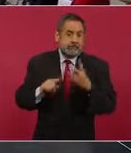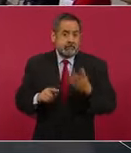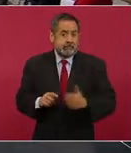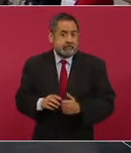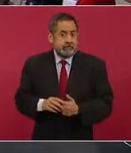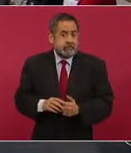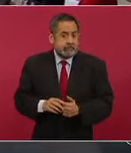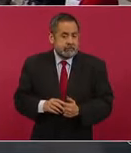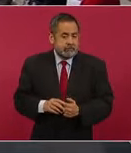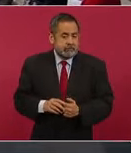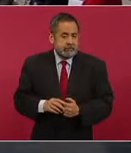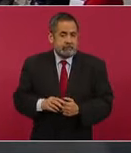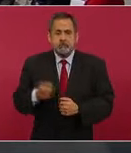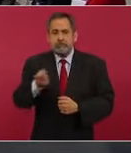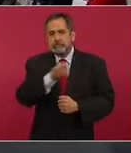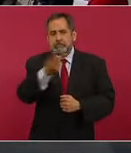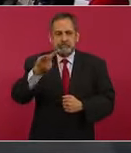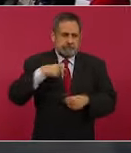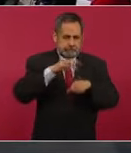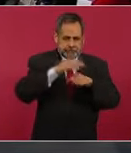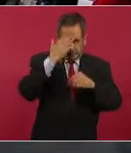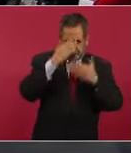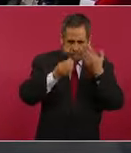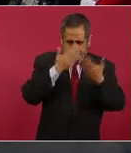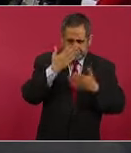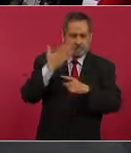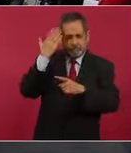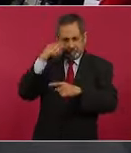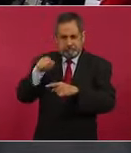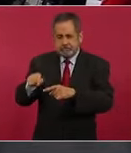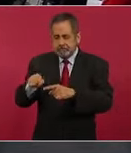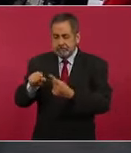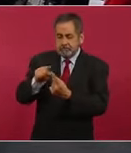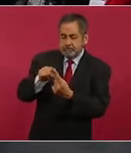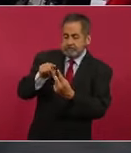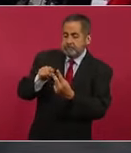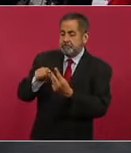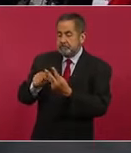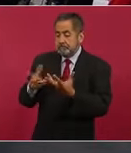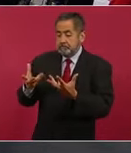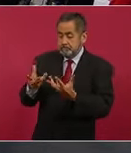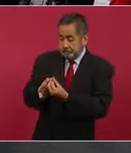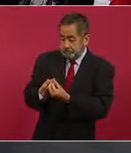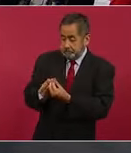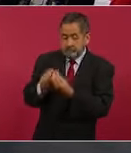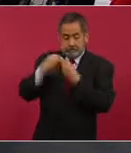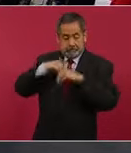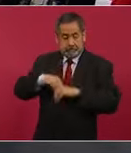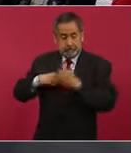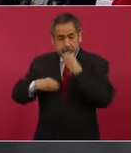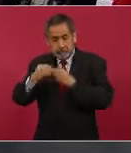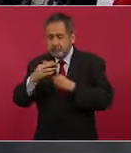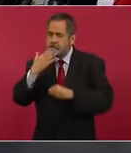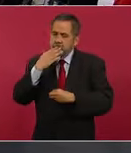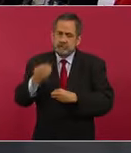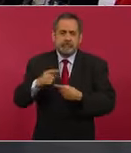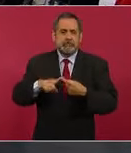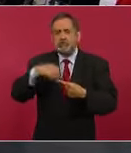Y los nutriólogos saben de esto. O sea, es la combinación, porque es el maíz.